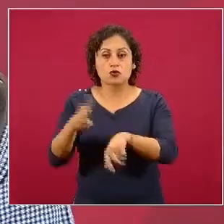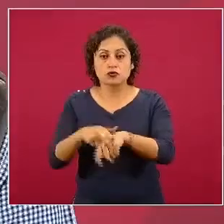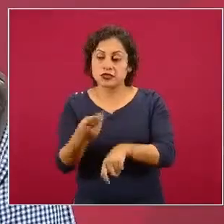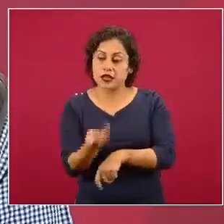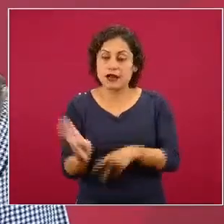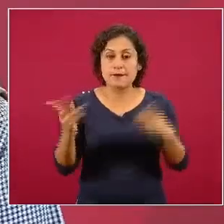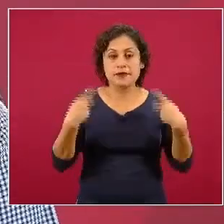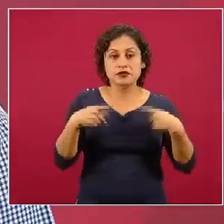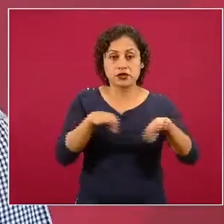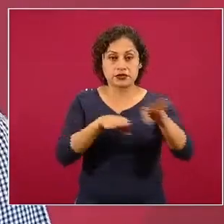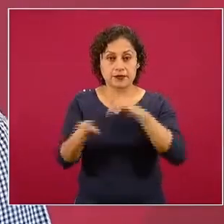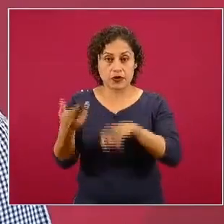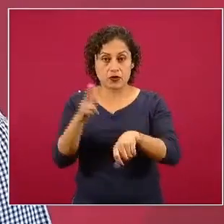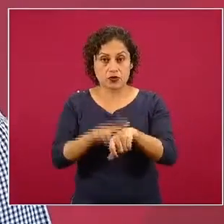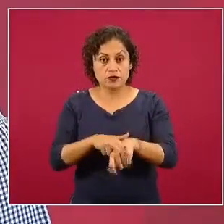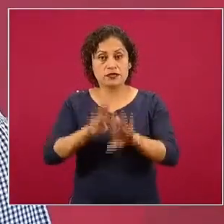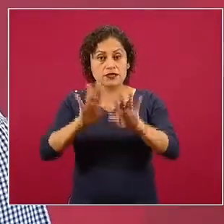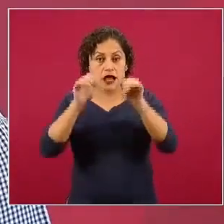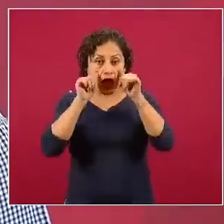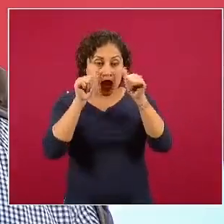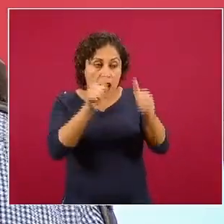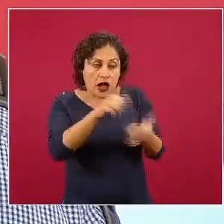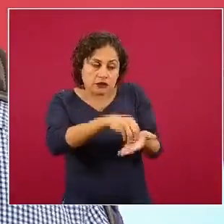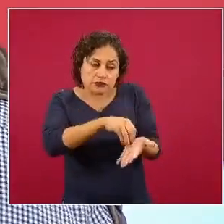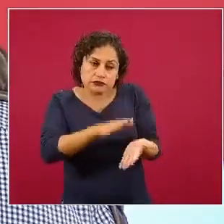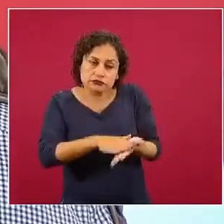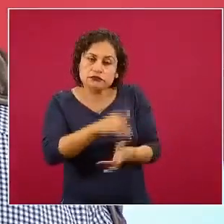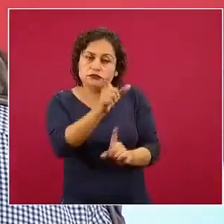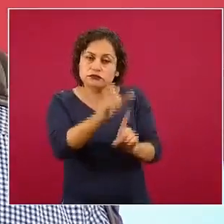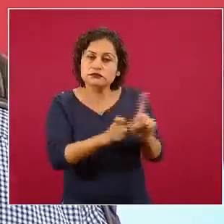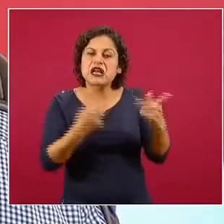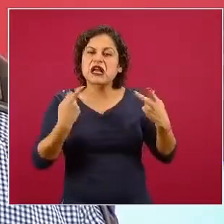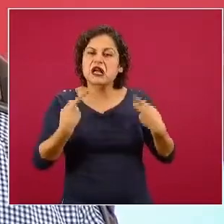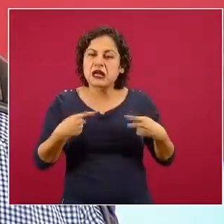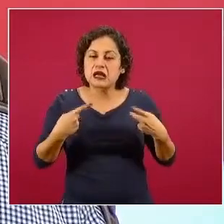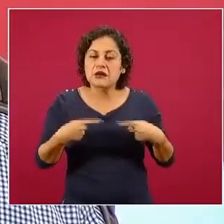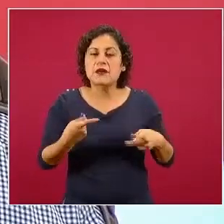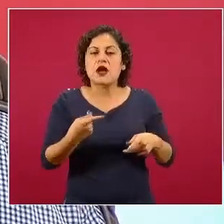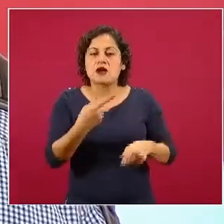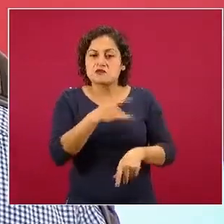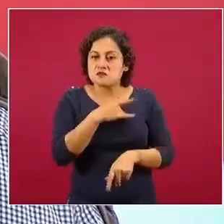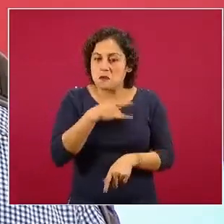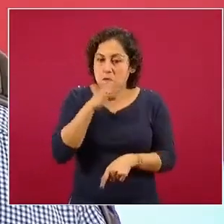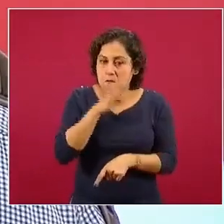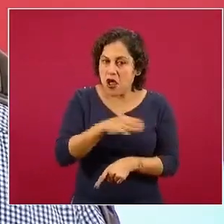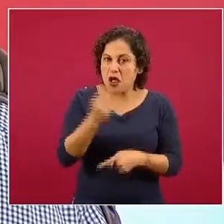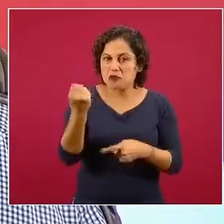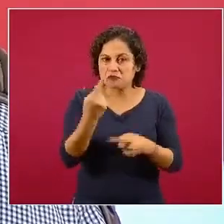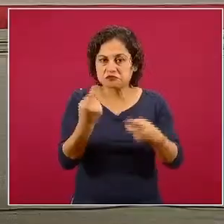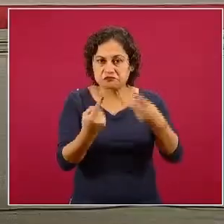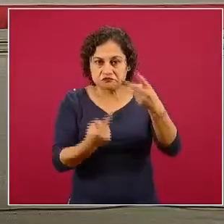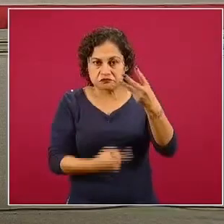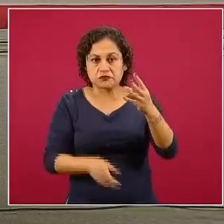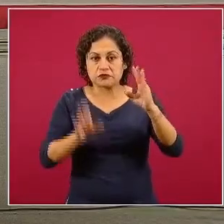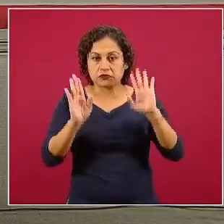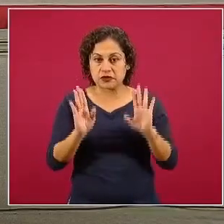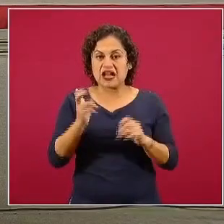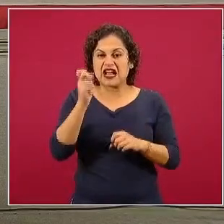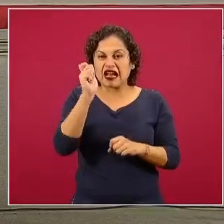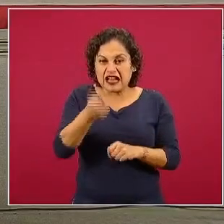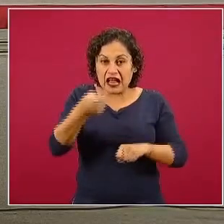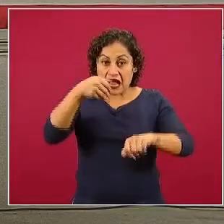que se den por enterados de que está teniendo sintomatología. Esto no necesariamente representa que esta persona vaya a ser